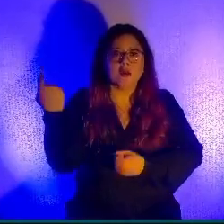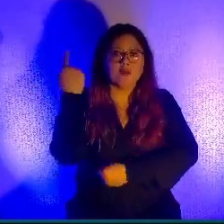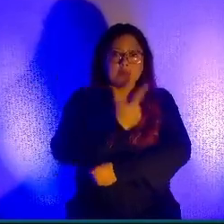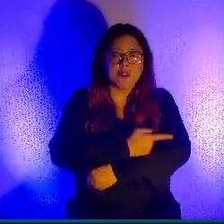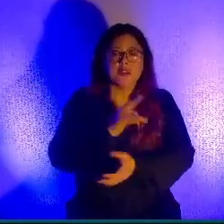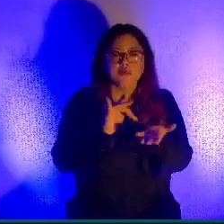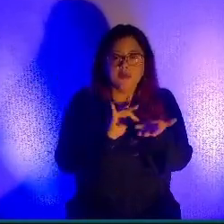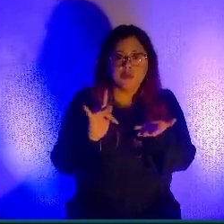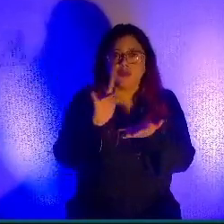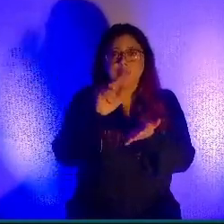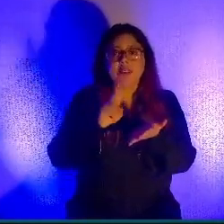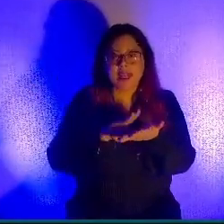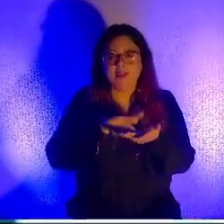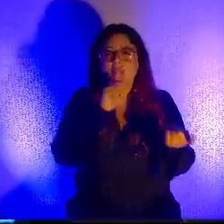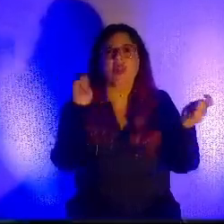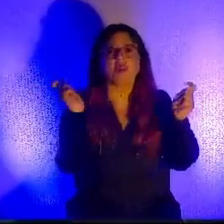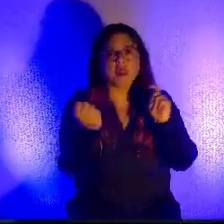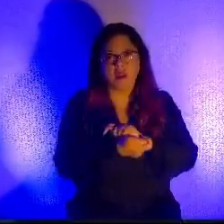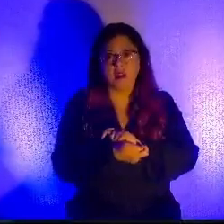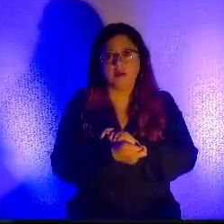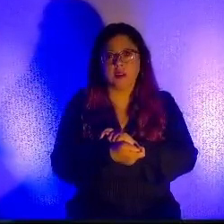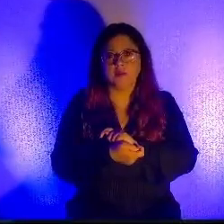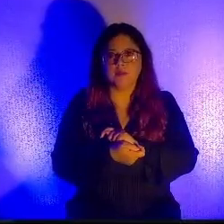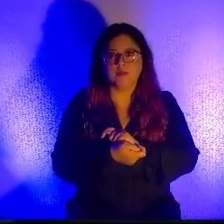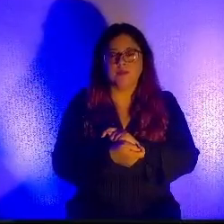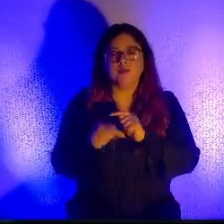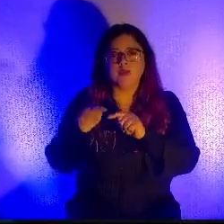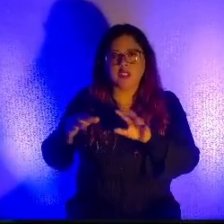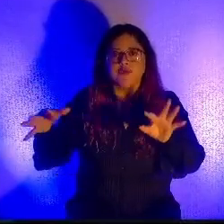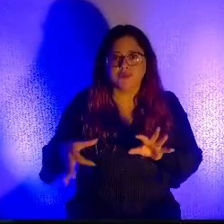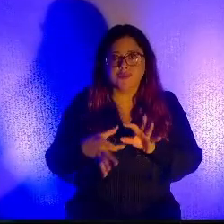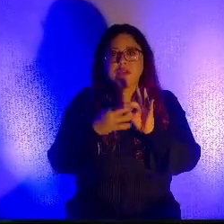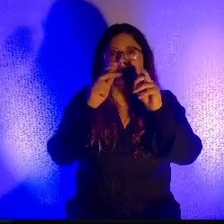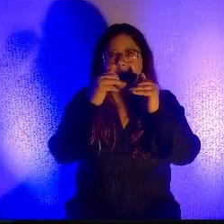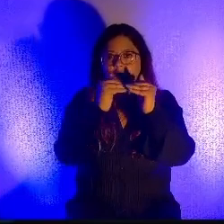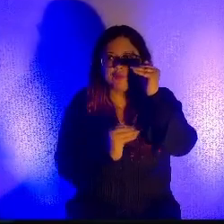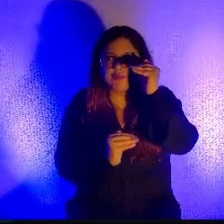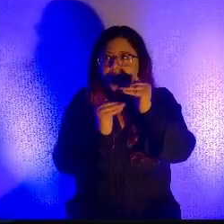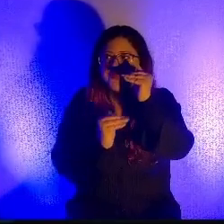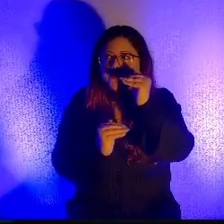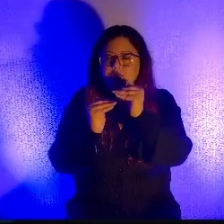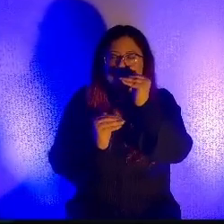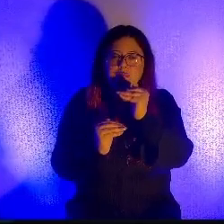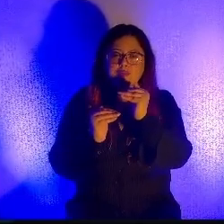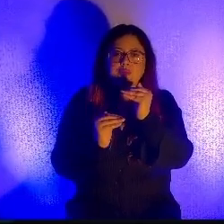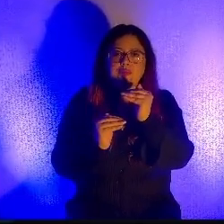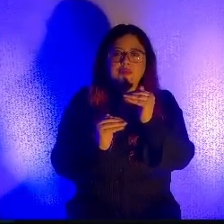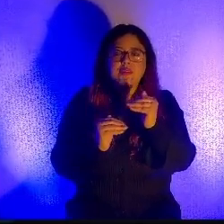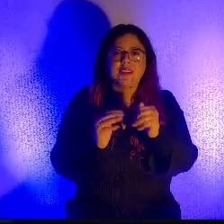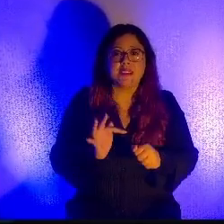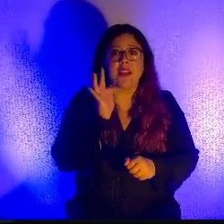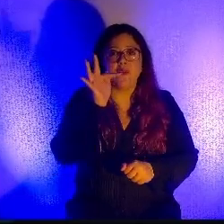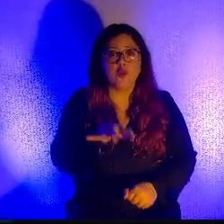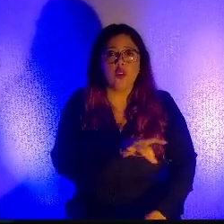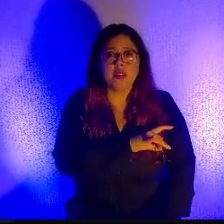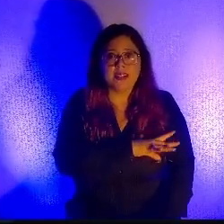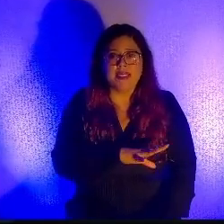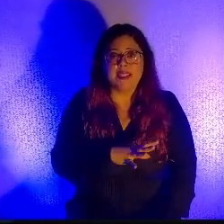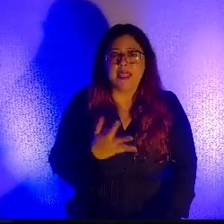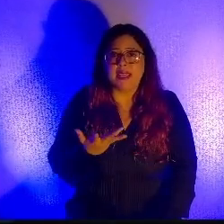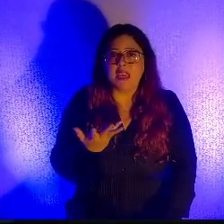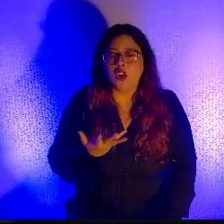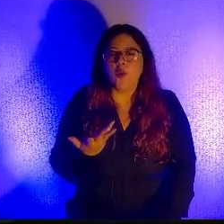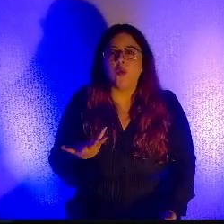realmente transformadora que eso tiene que ver con la brecha no estamos acá para hablar un poco de eso también del futuro de chile y cómo eso